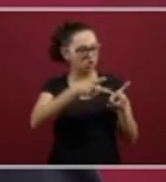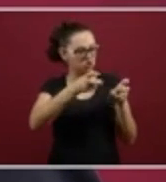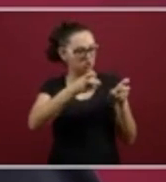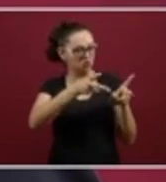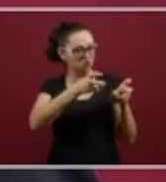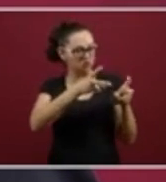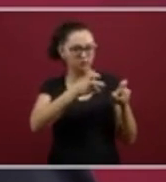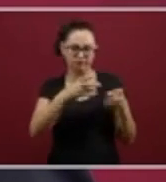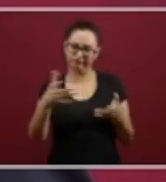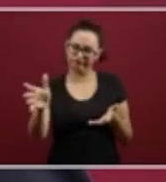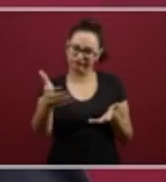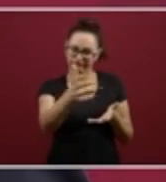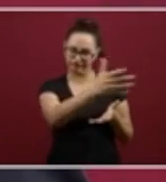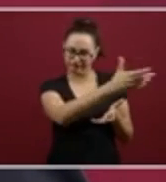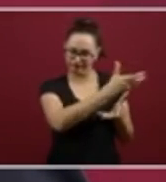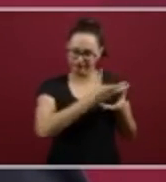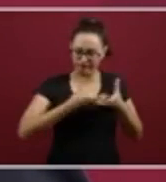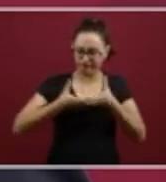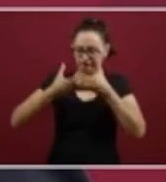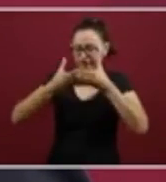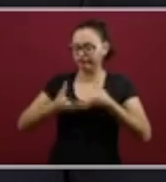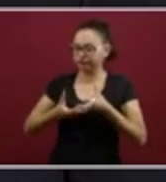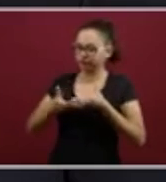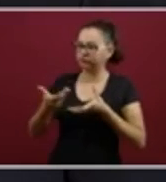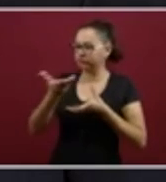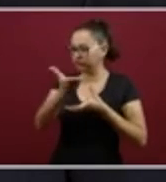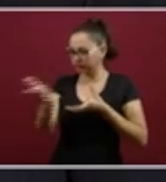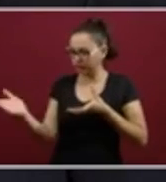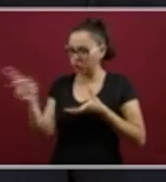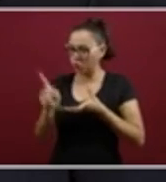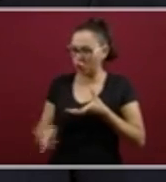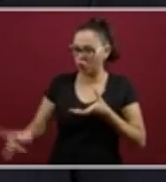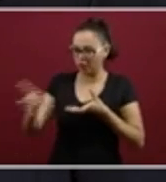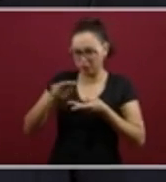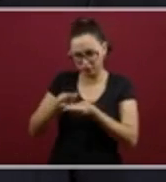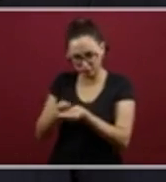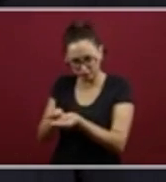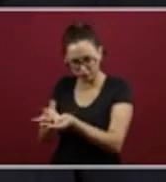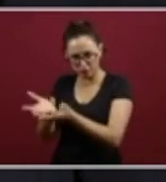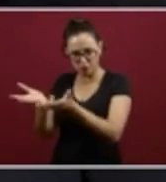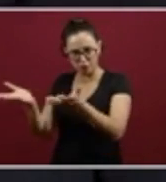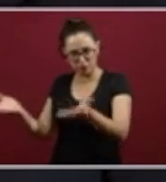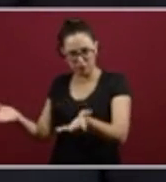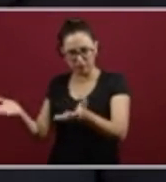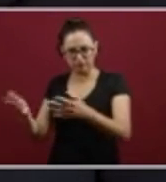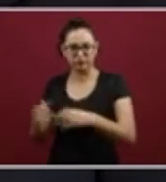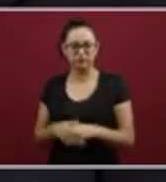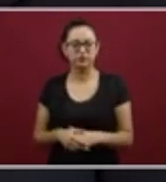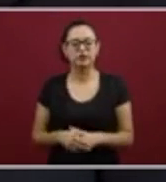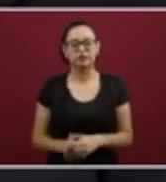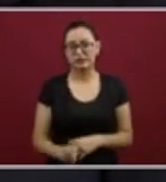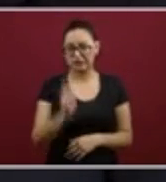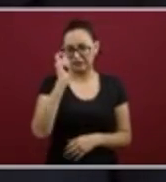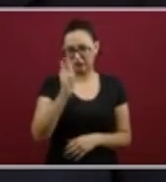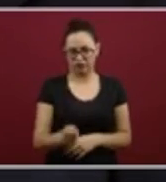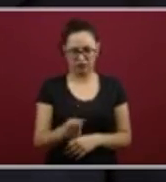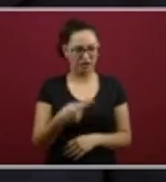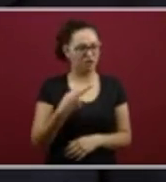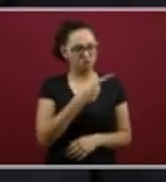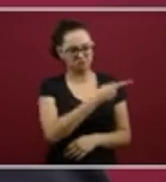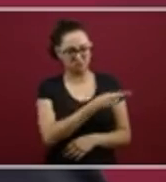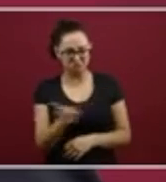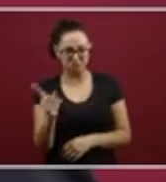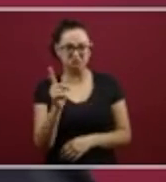todo lo que se decomise se le va a entregar a